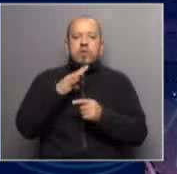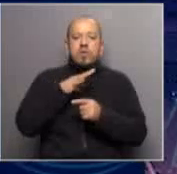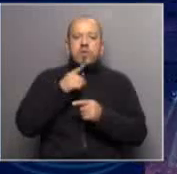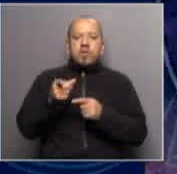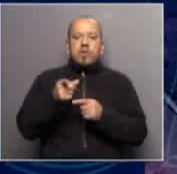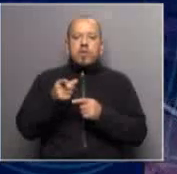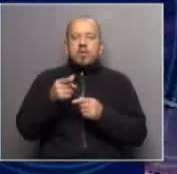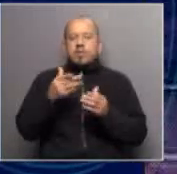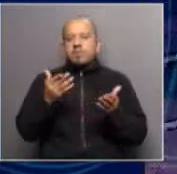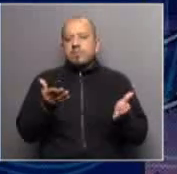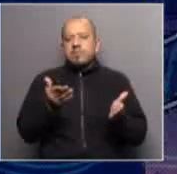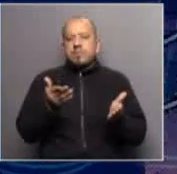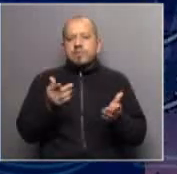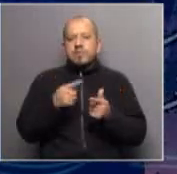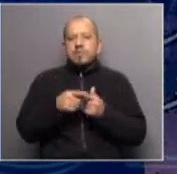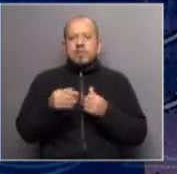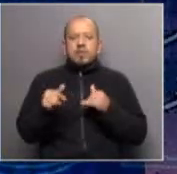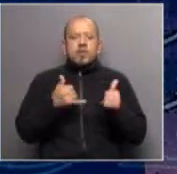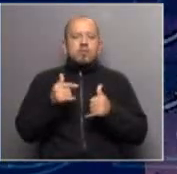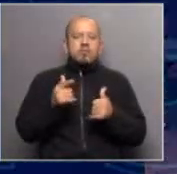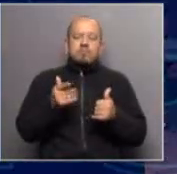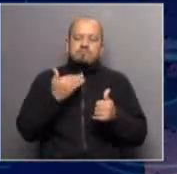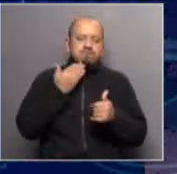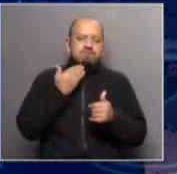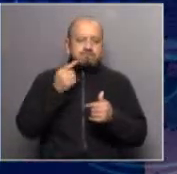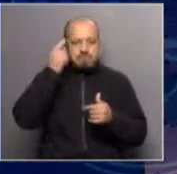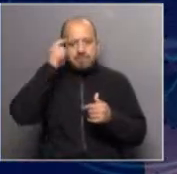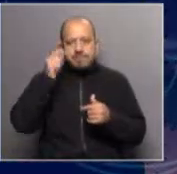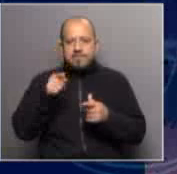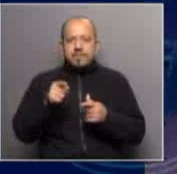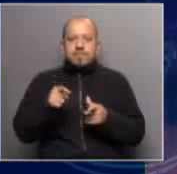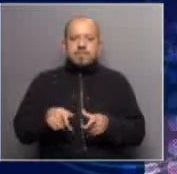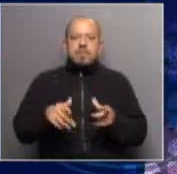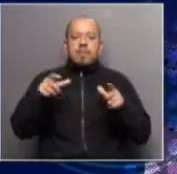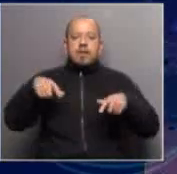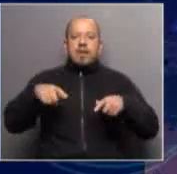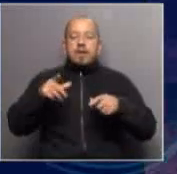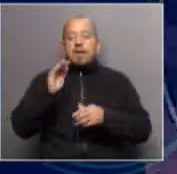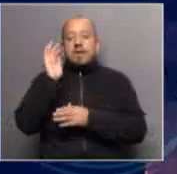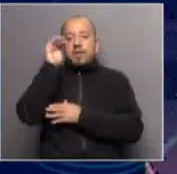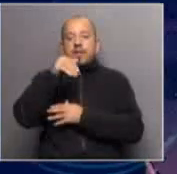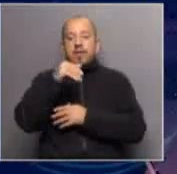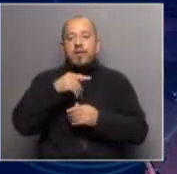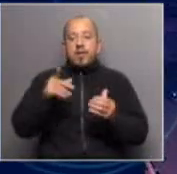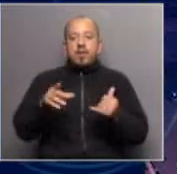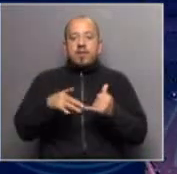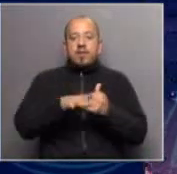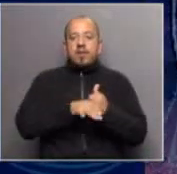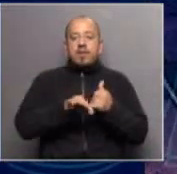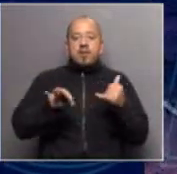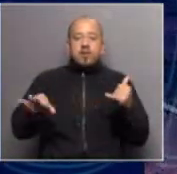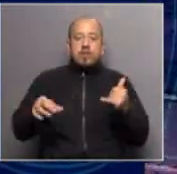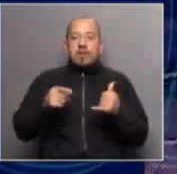una coreografía de jugadores, no sé. Y terminó siendo en la cancha de básquetbol con un choripán que venía de otra